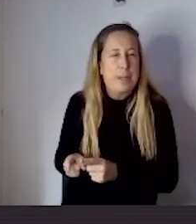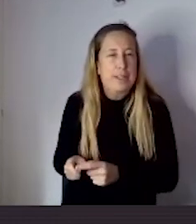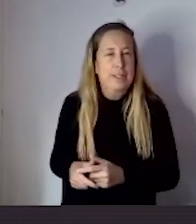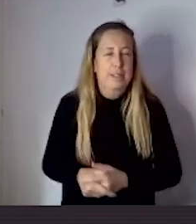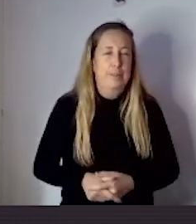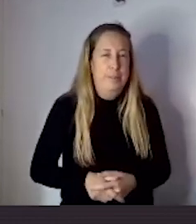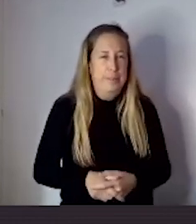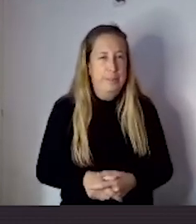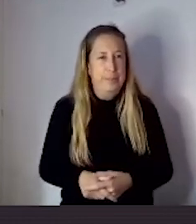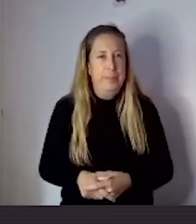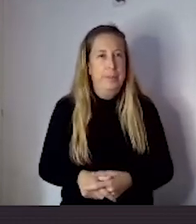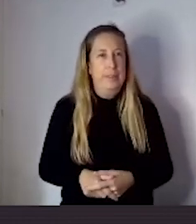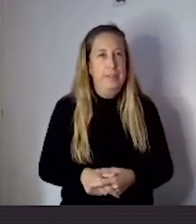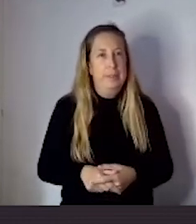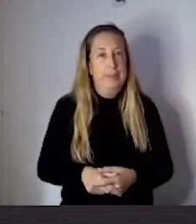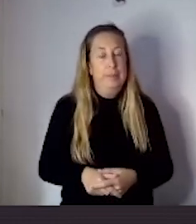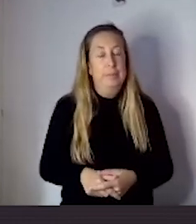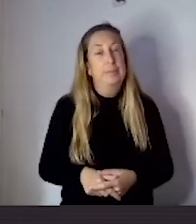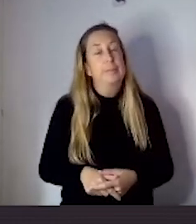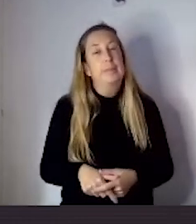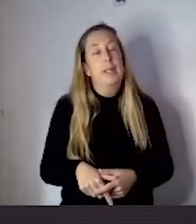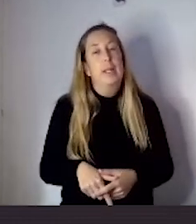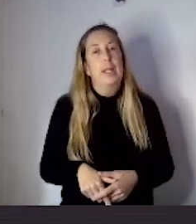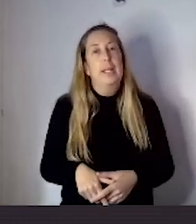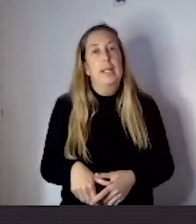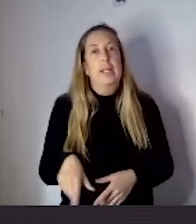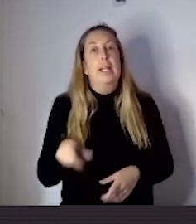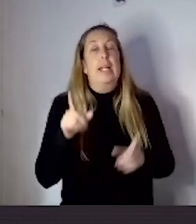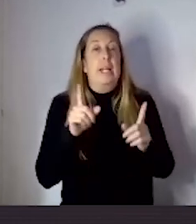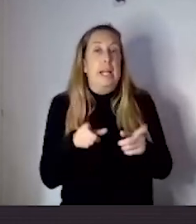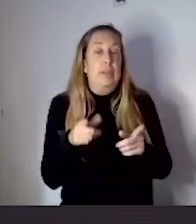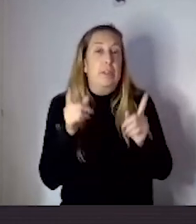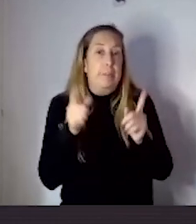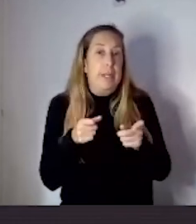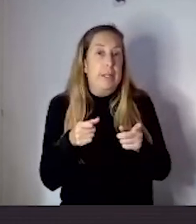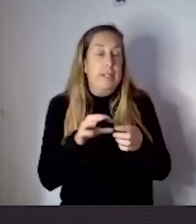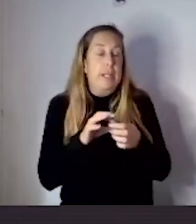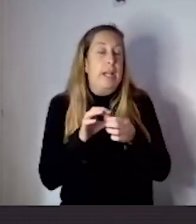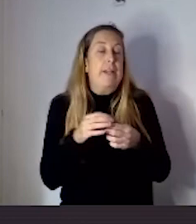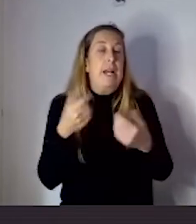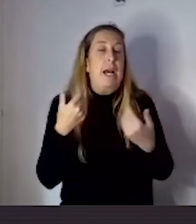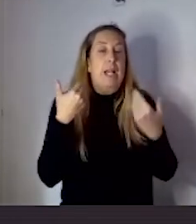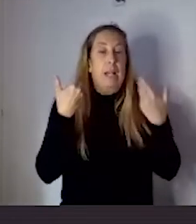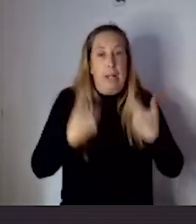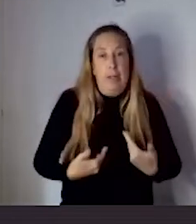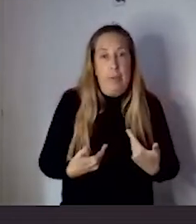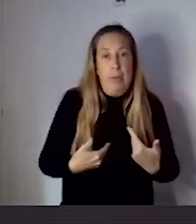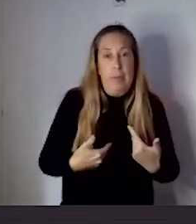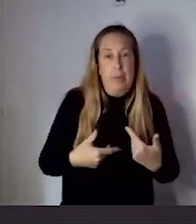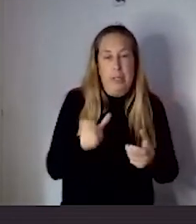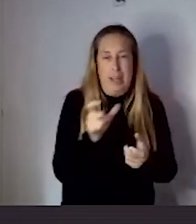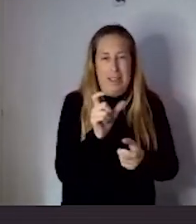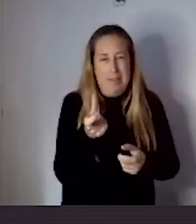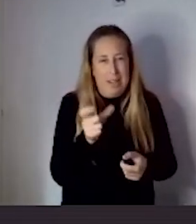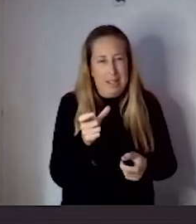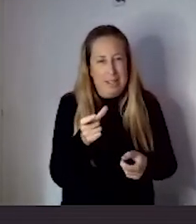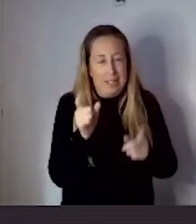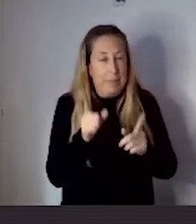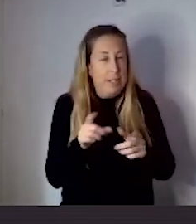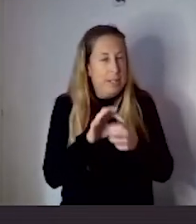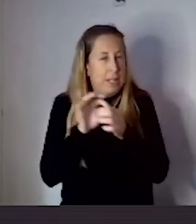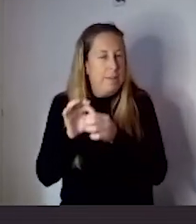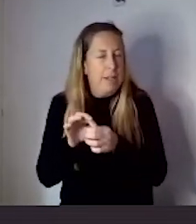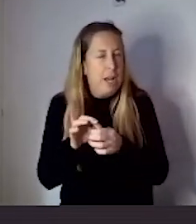parte de eso tiene que ver con las diferencias biológicas pero la otra parte tiene que ver con un sistema desconocido que